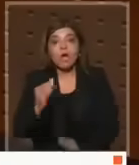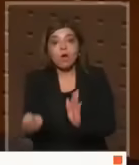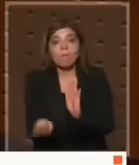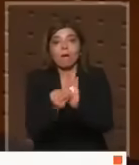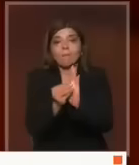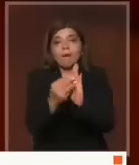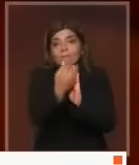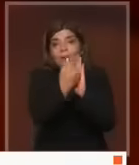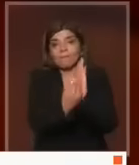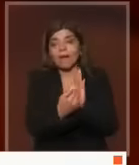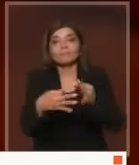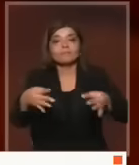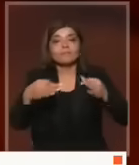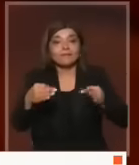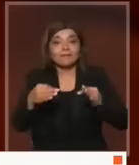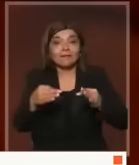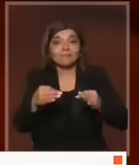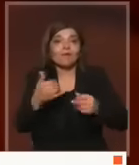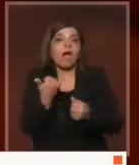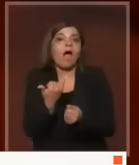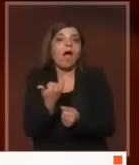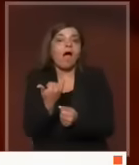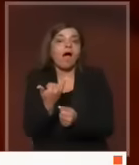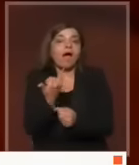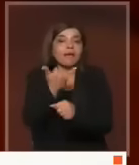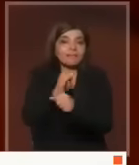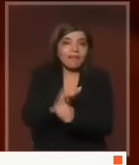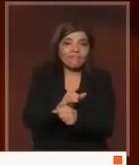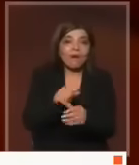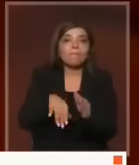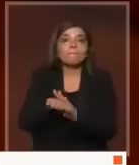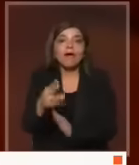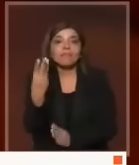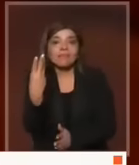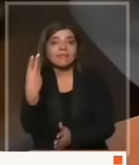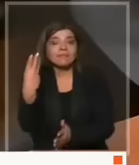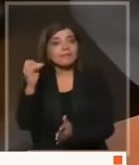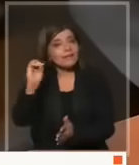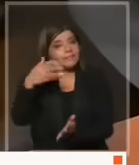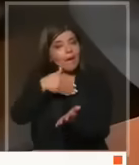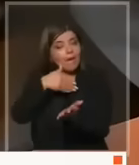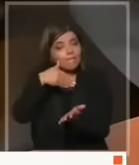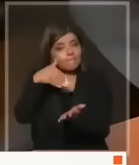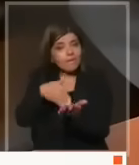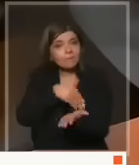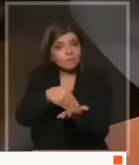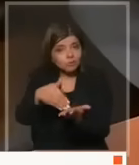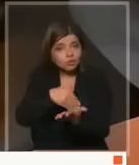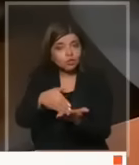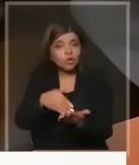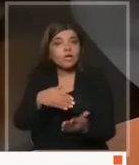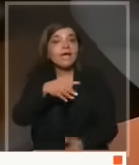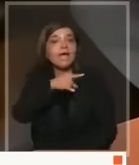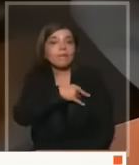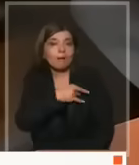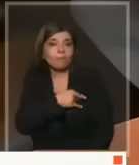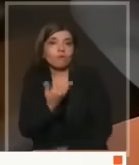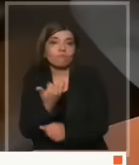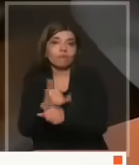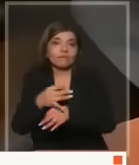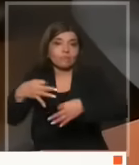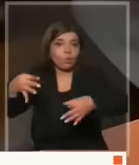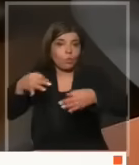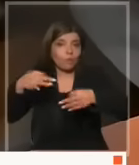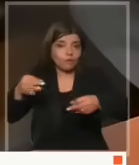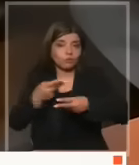fraude de más de 30 mil millones de pesos en Maipú, además de falsificación de instrumento público. Considerando la cantidad de delitos,